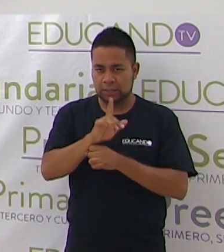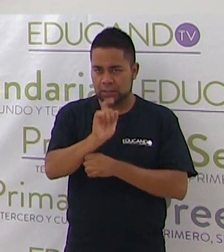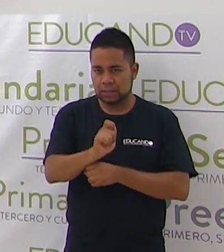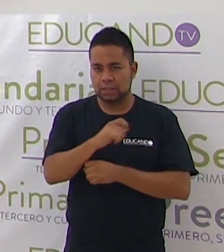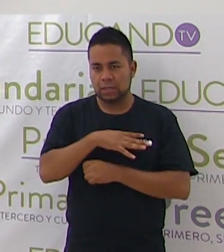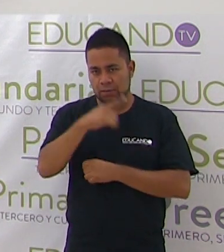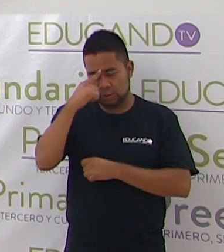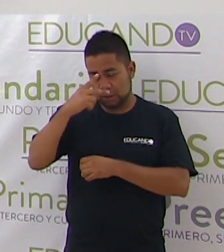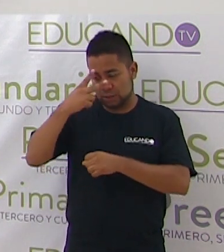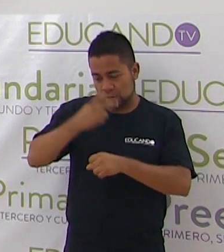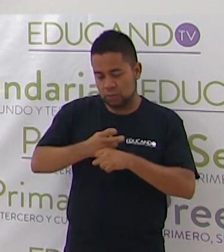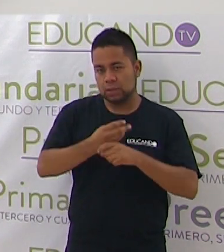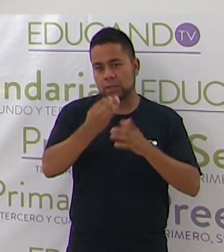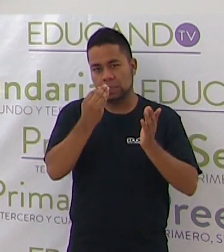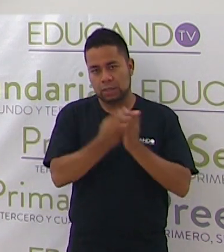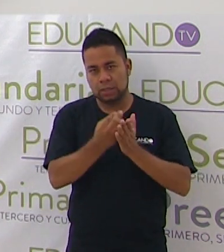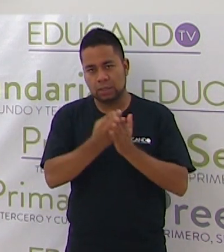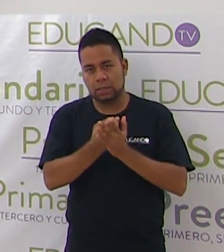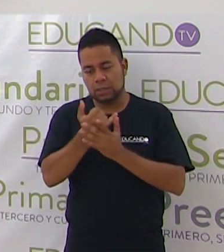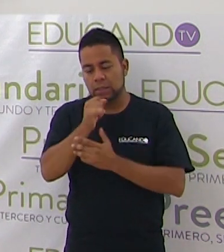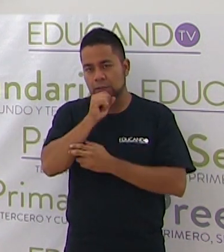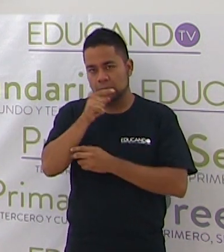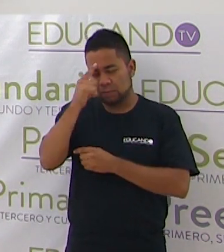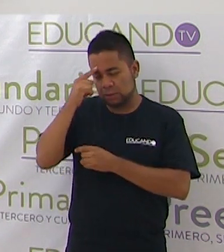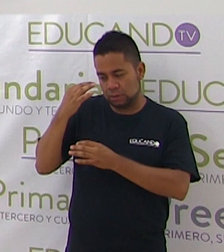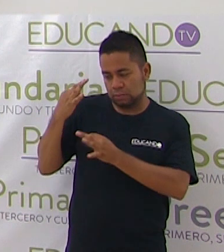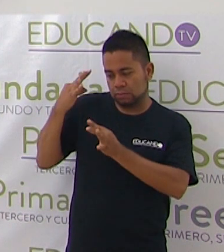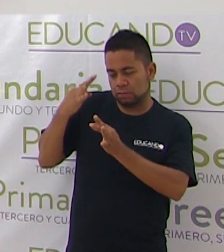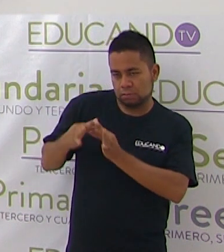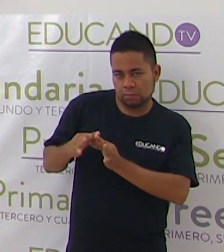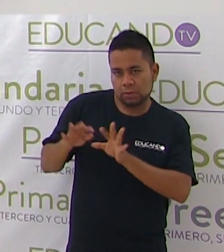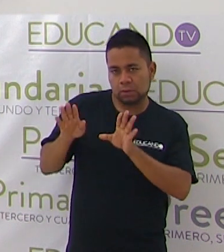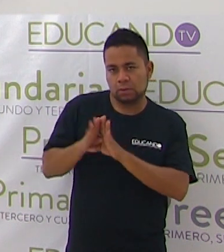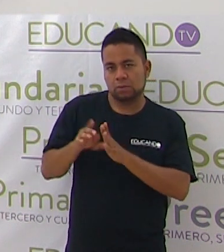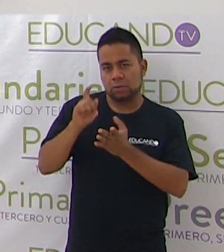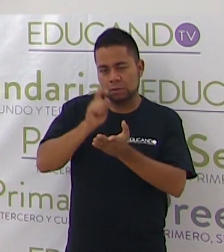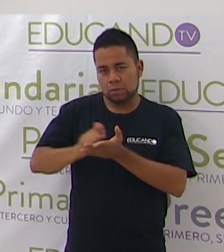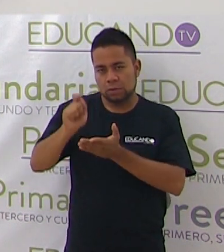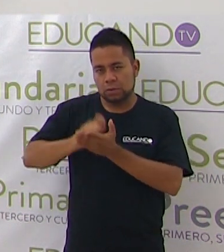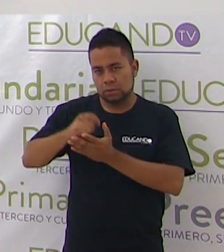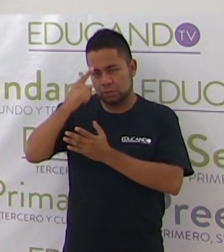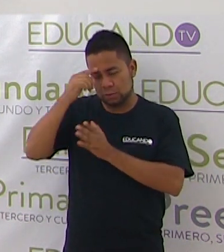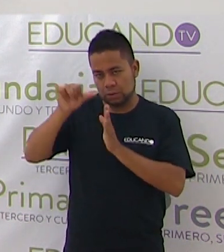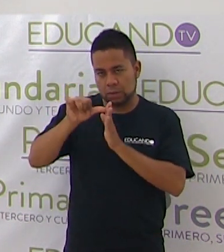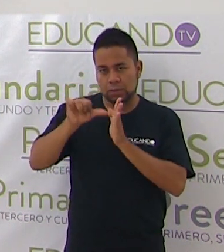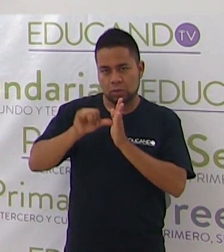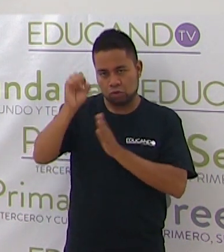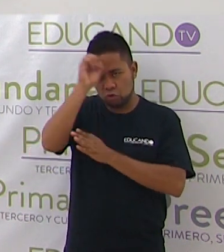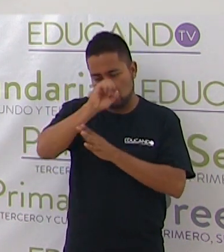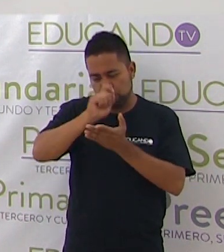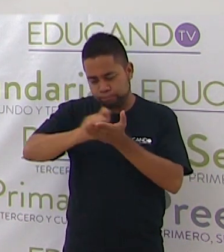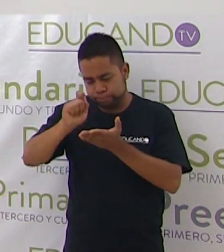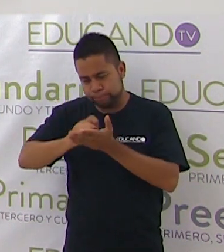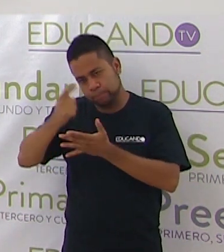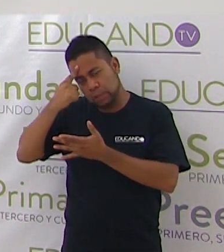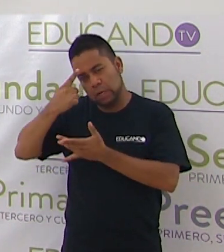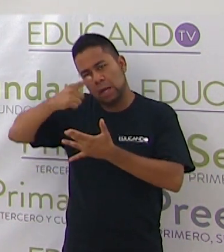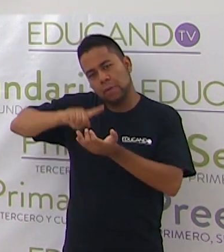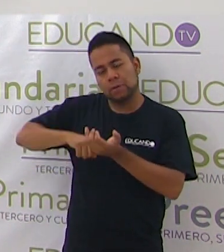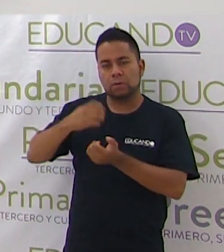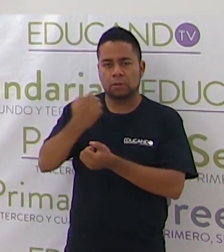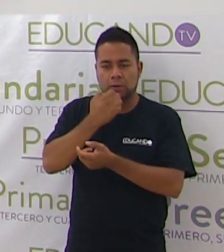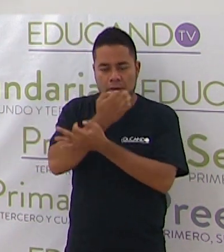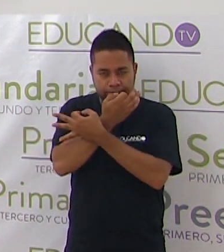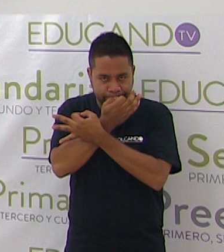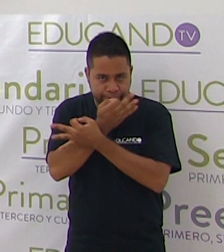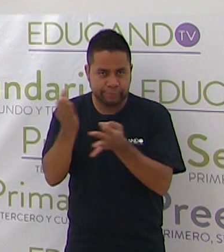la segunda sesión y la conclusión de cómo escribir un artículo de opinión para difundirlo en la